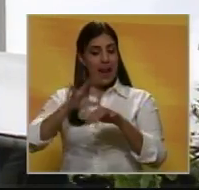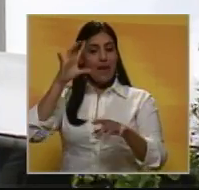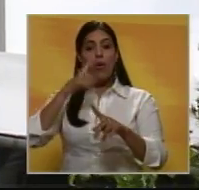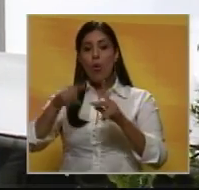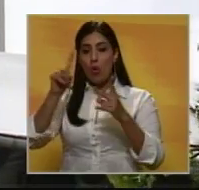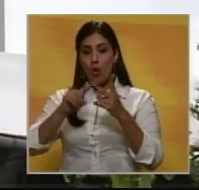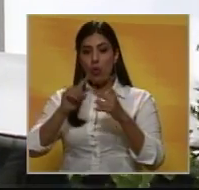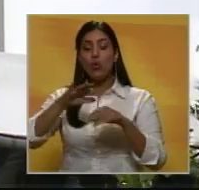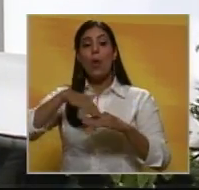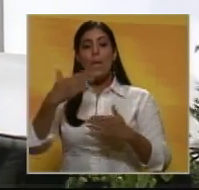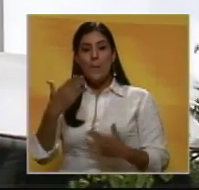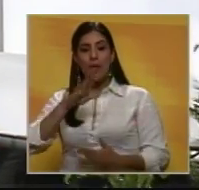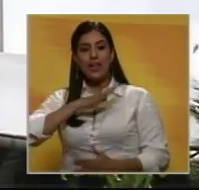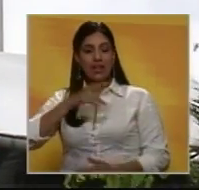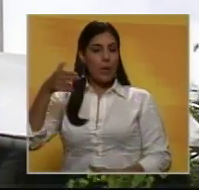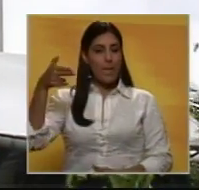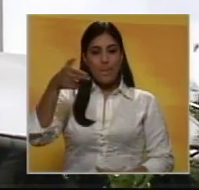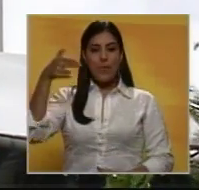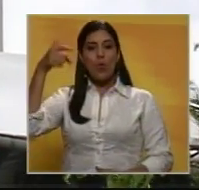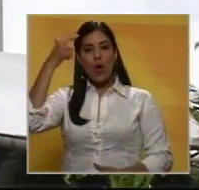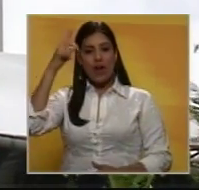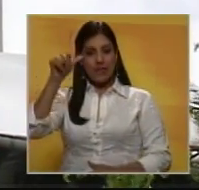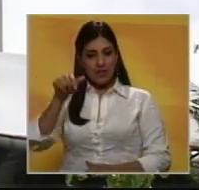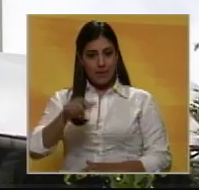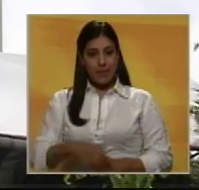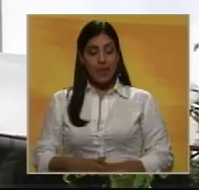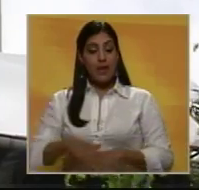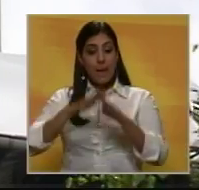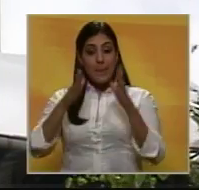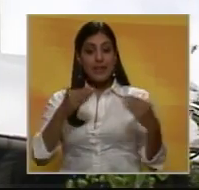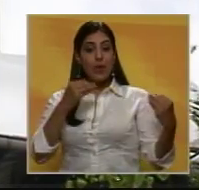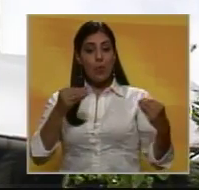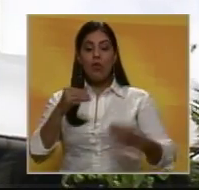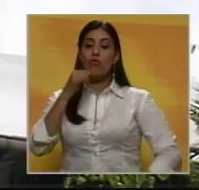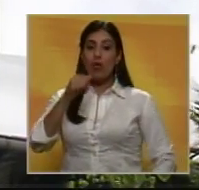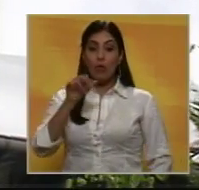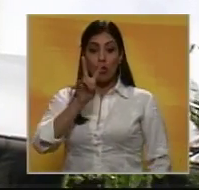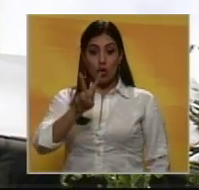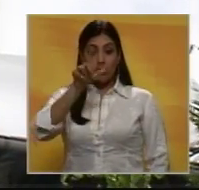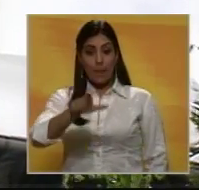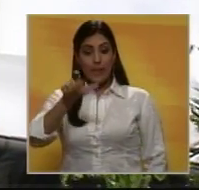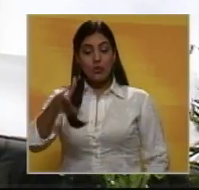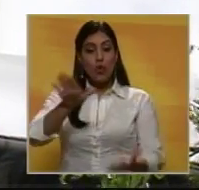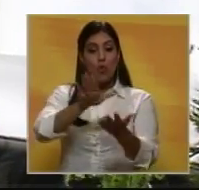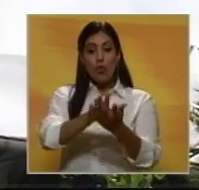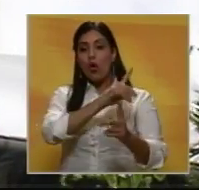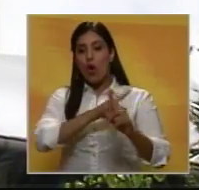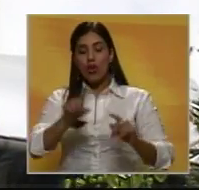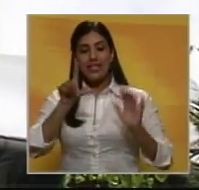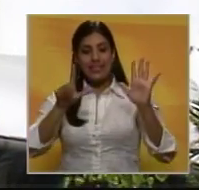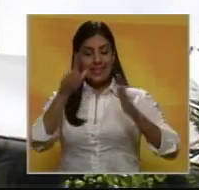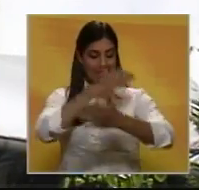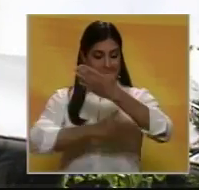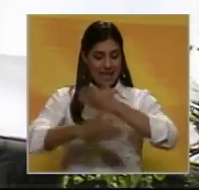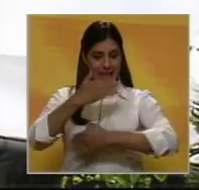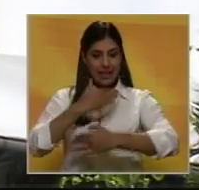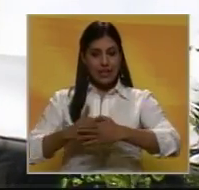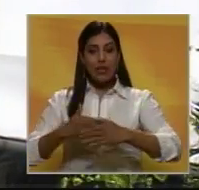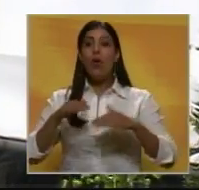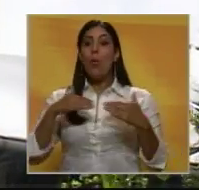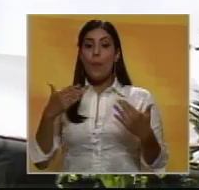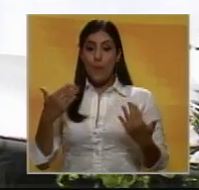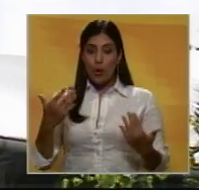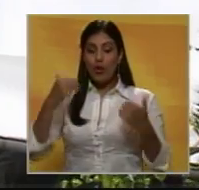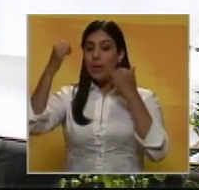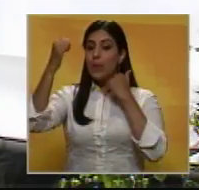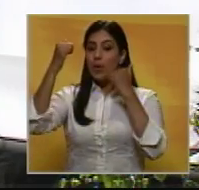gravedad tras haber recibido un impacto de bala en la cabeza. El Ministerio Público informó que 2 personas murieron y otras 7 resultaron lesionadas